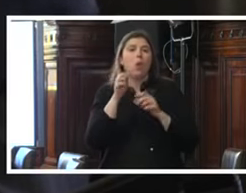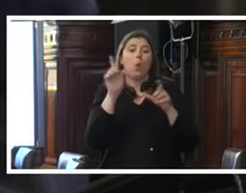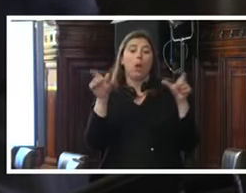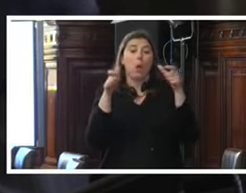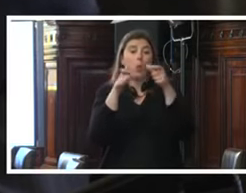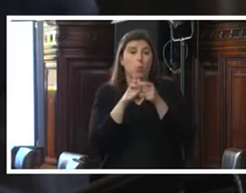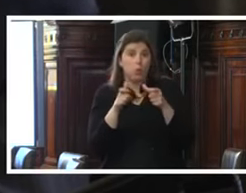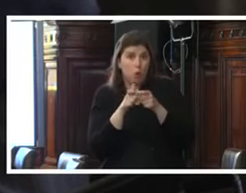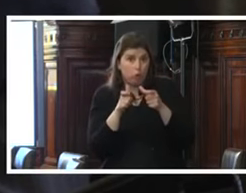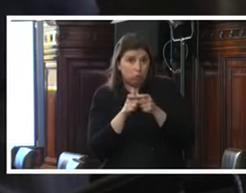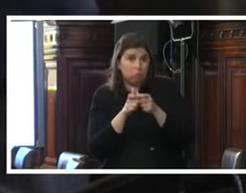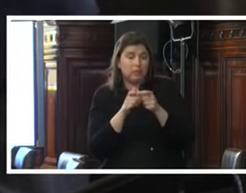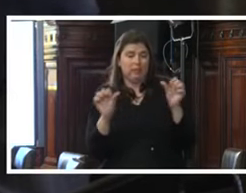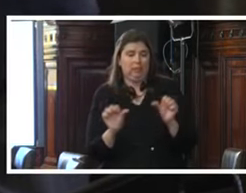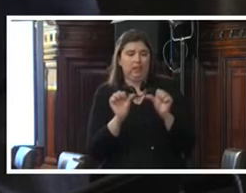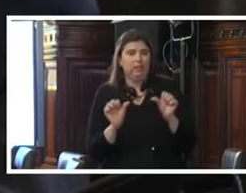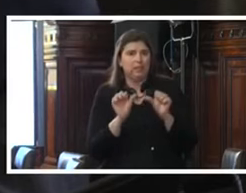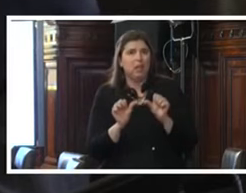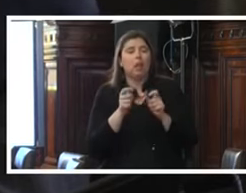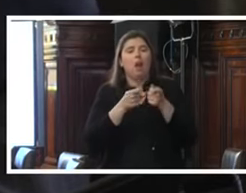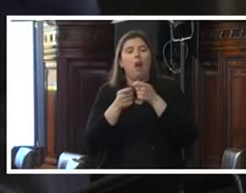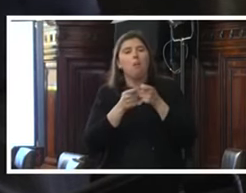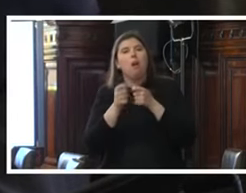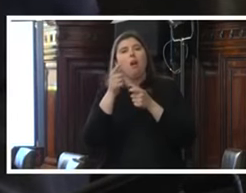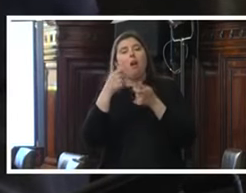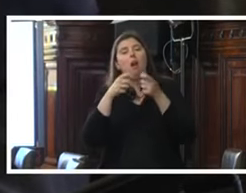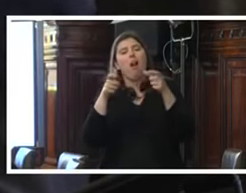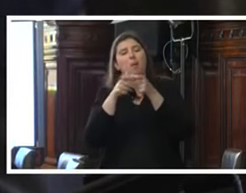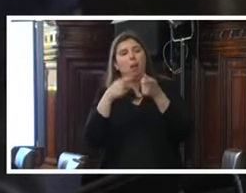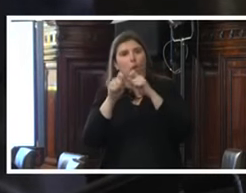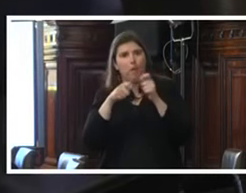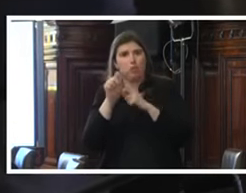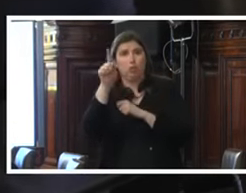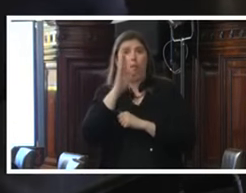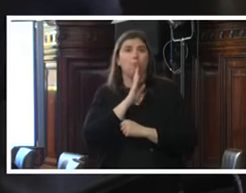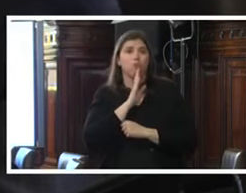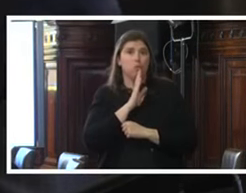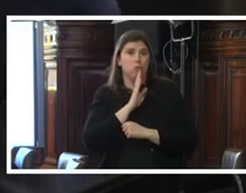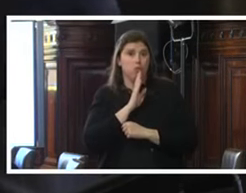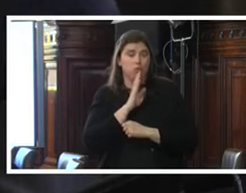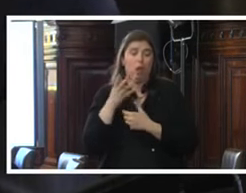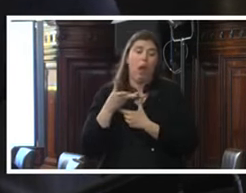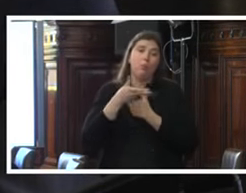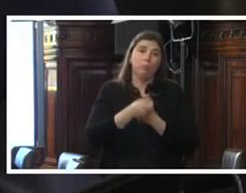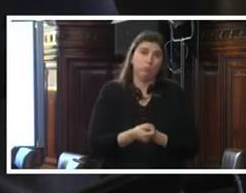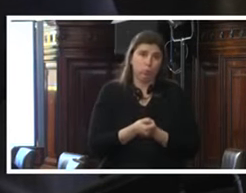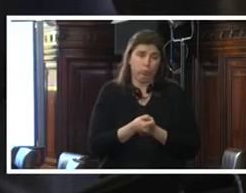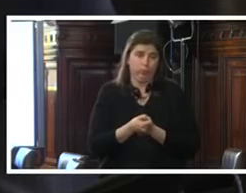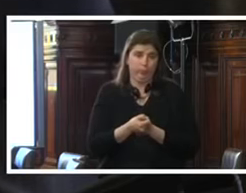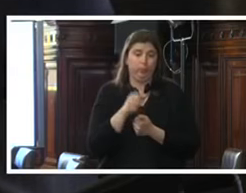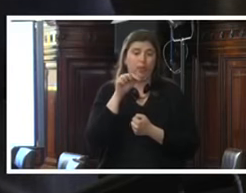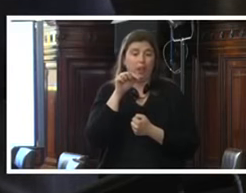la cámara de comercio gay lesbianas y trans de los eeuu con el apoyo de